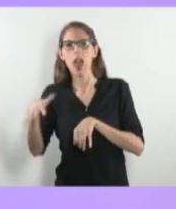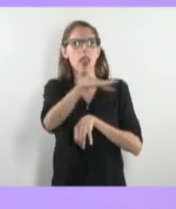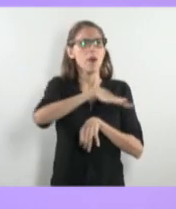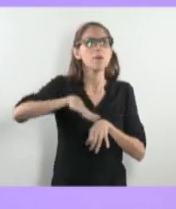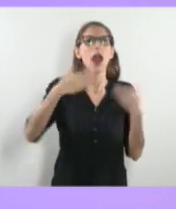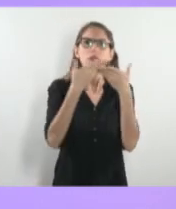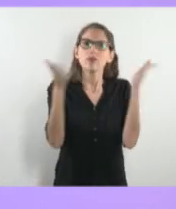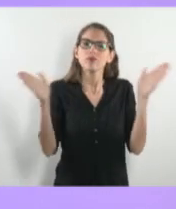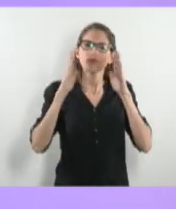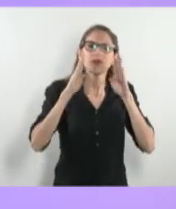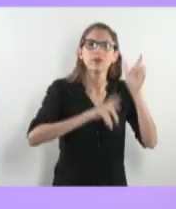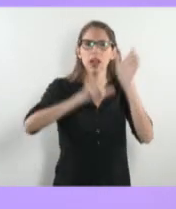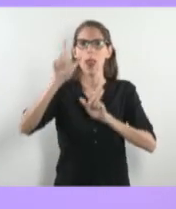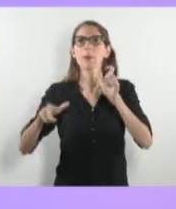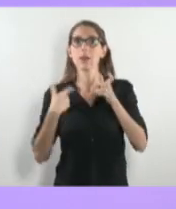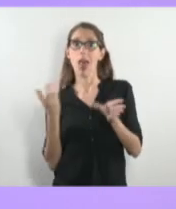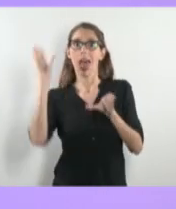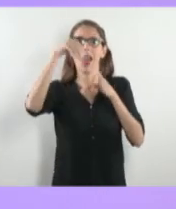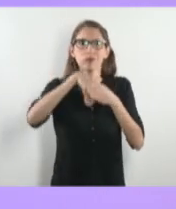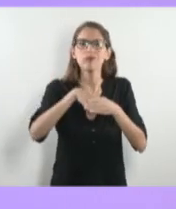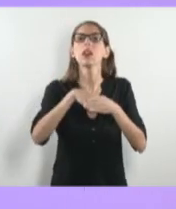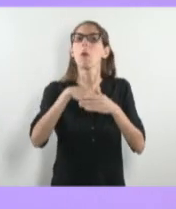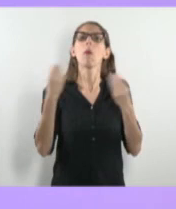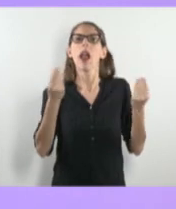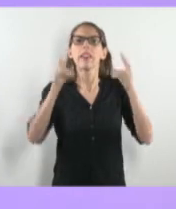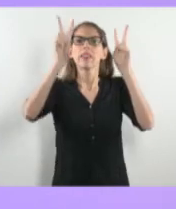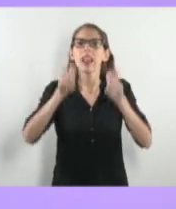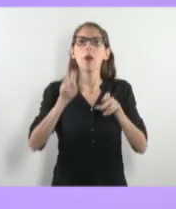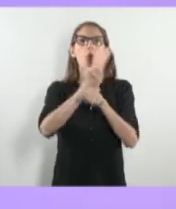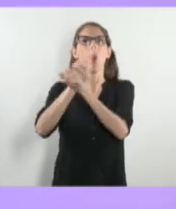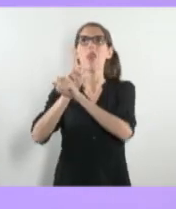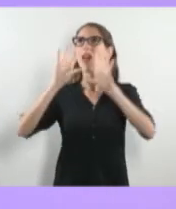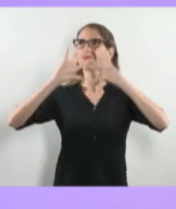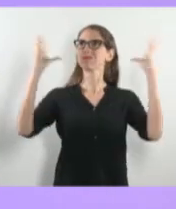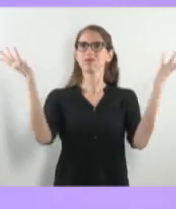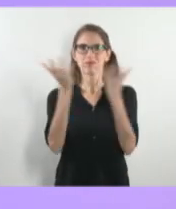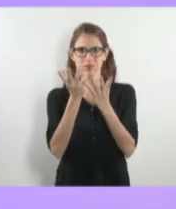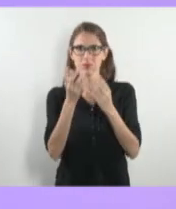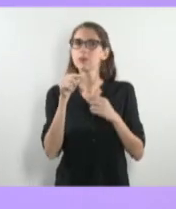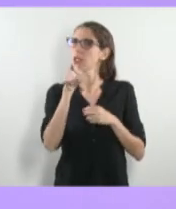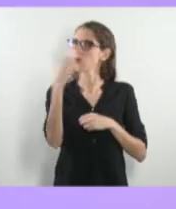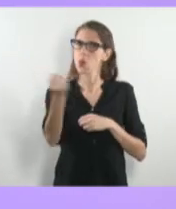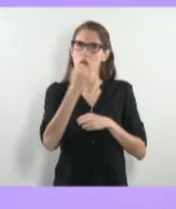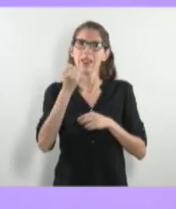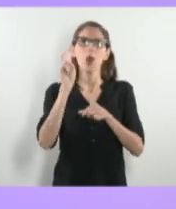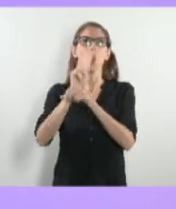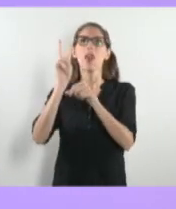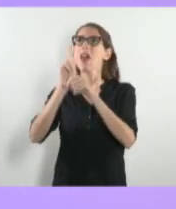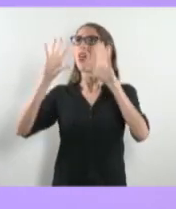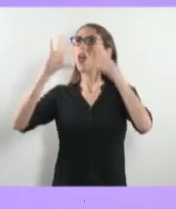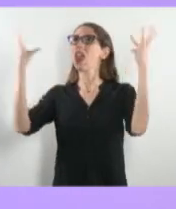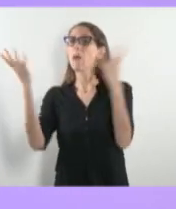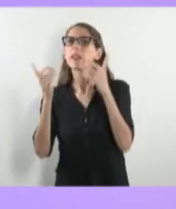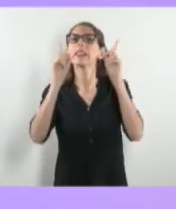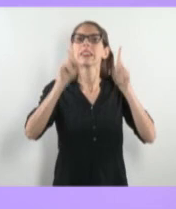cuenta el cuidado del ambiente, ¿no? Es fundamental. Estos dos tópicos, cuidado del ambiente y salud